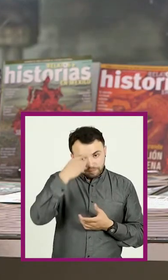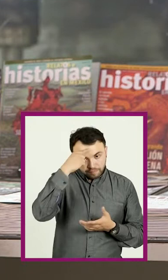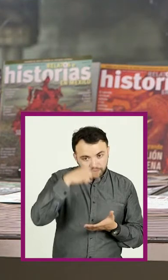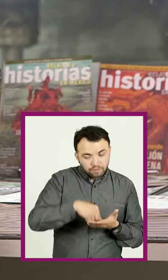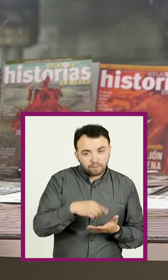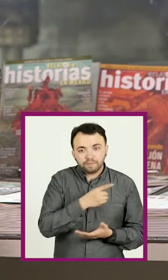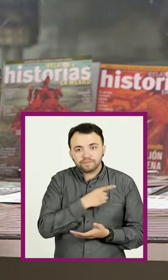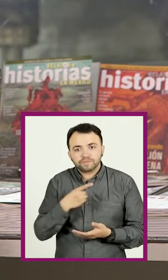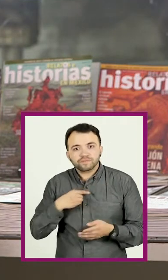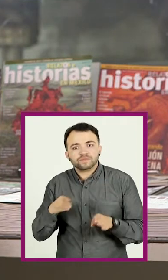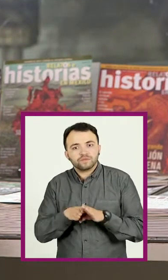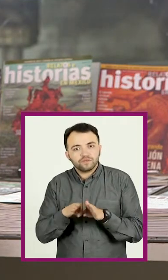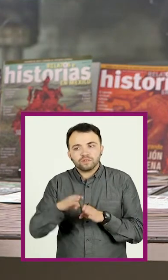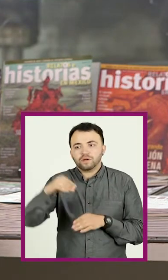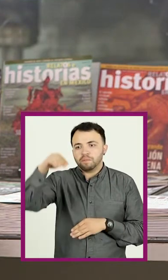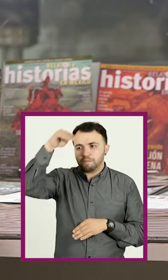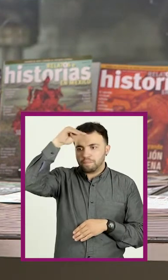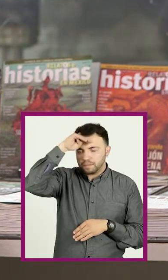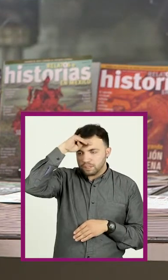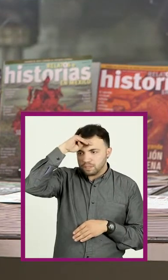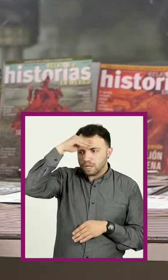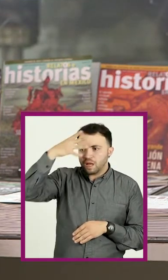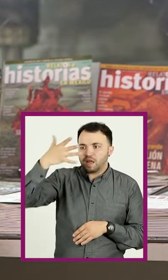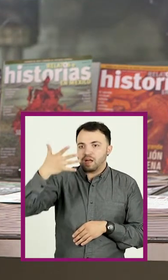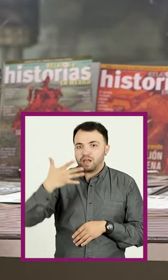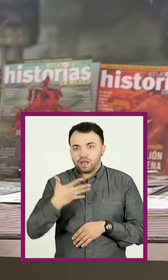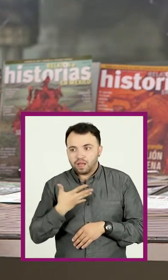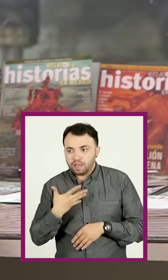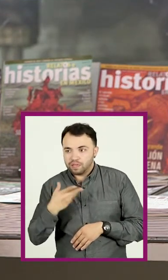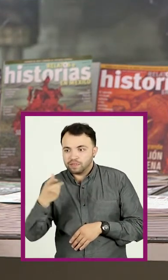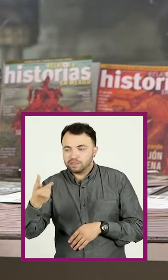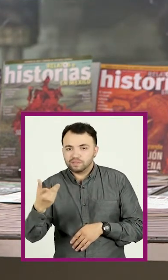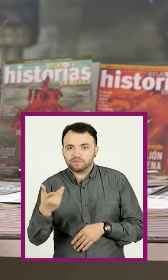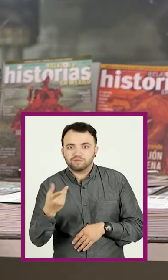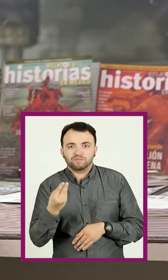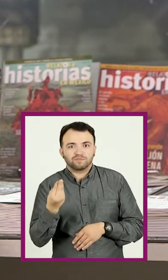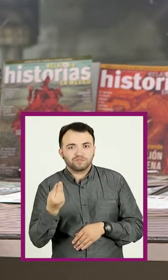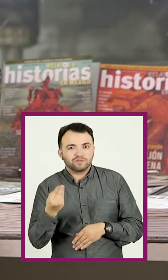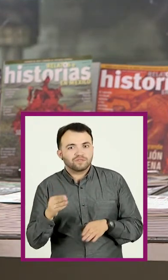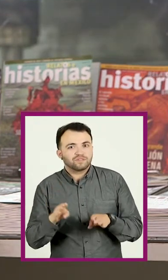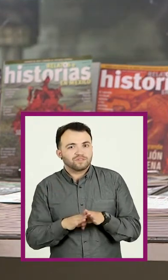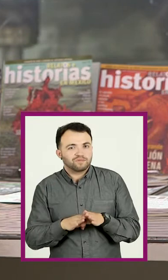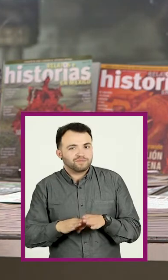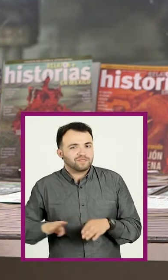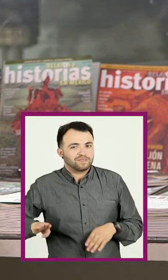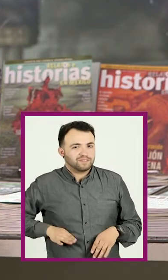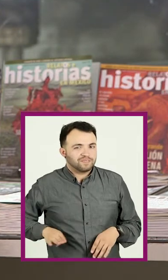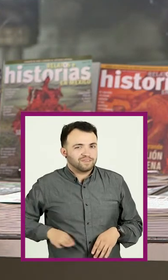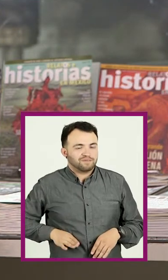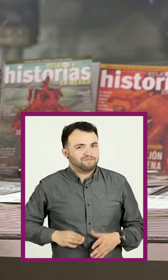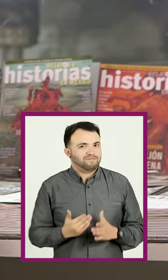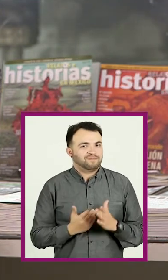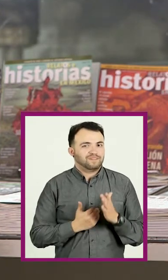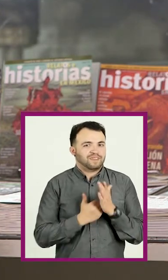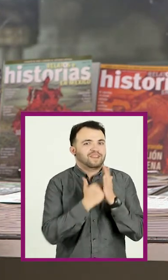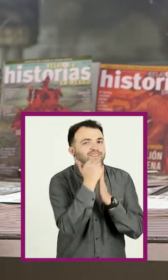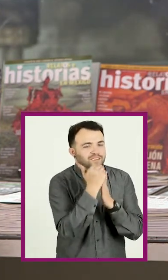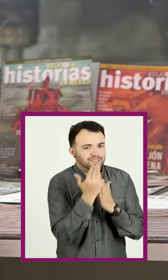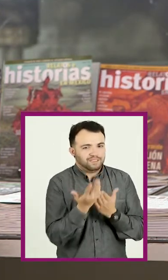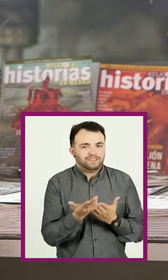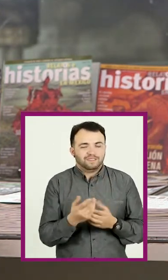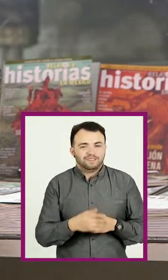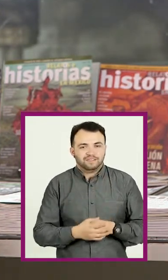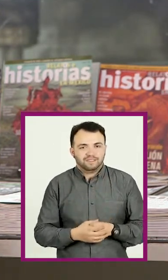considerar que sí hay como un gesto exagerado en el filósofo, ¿no? O sea,